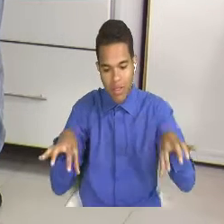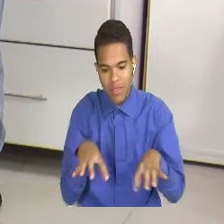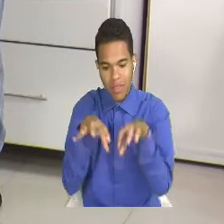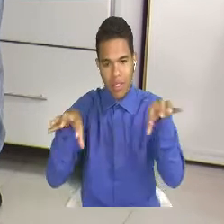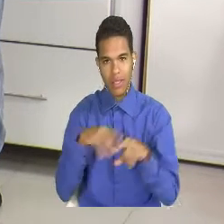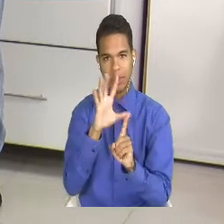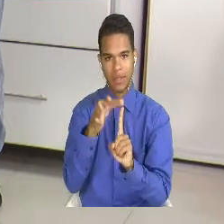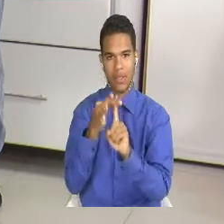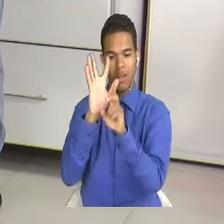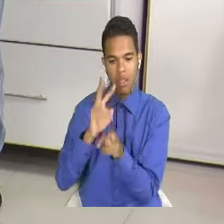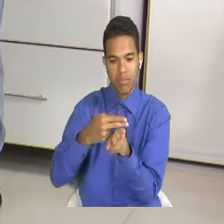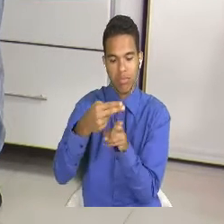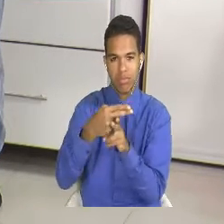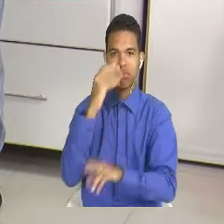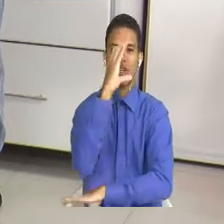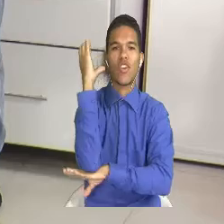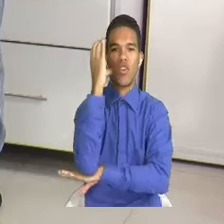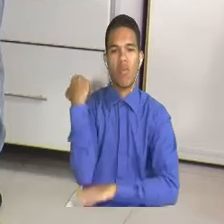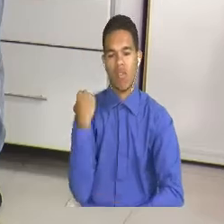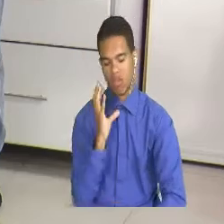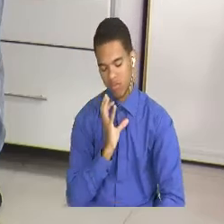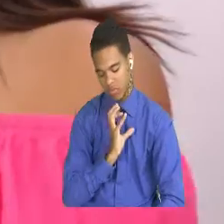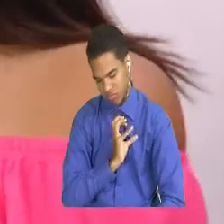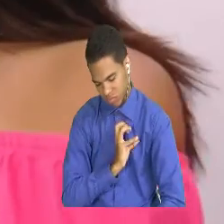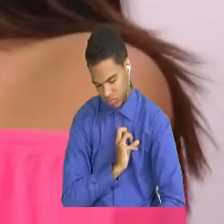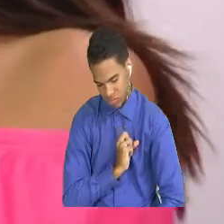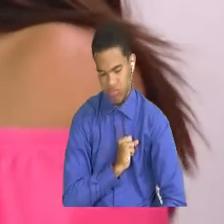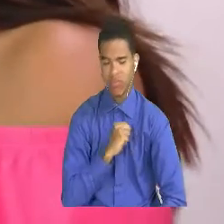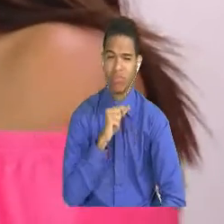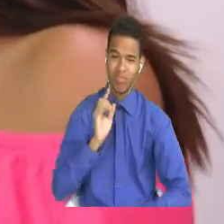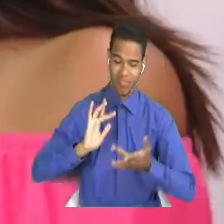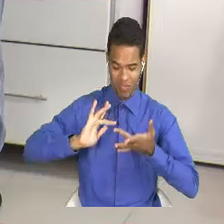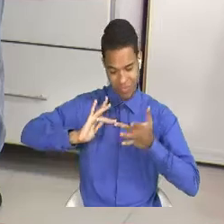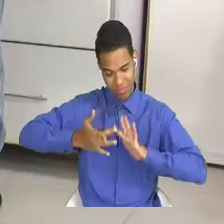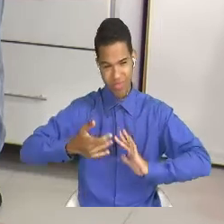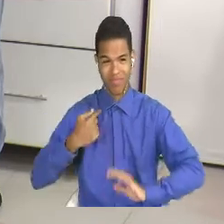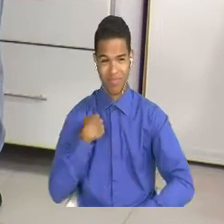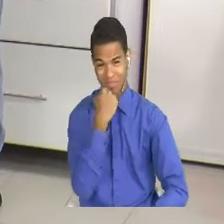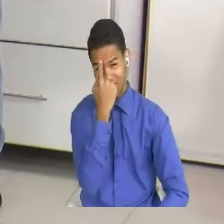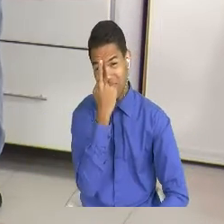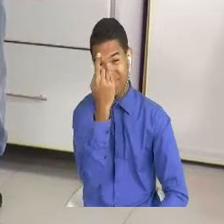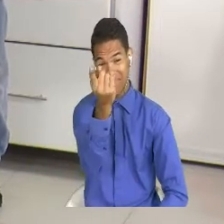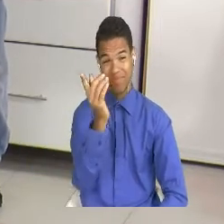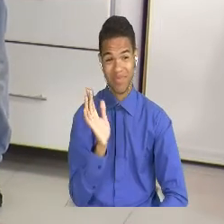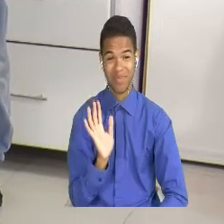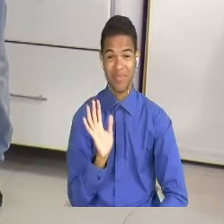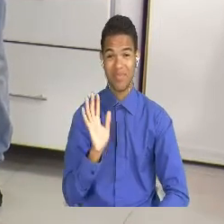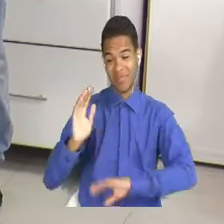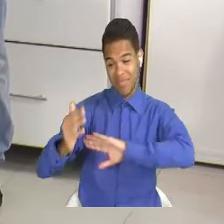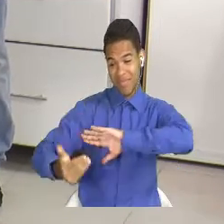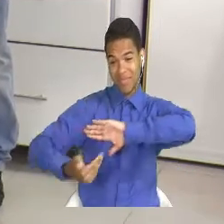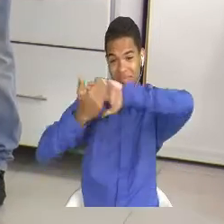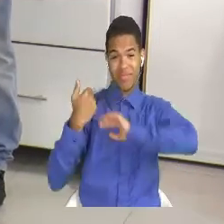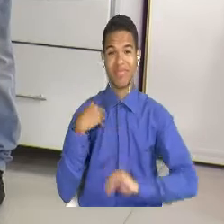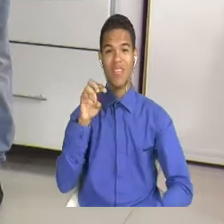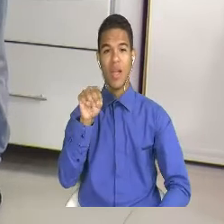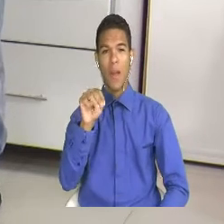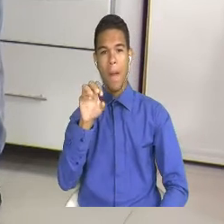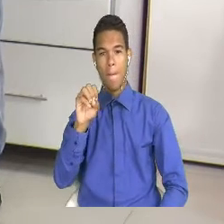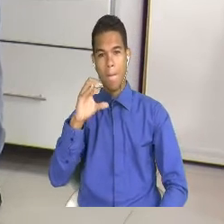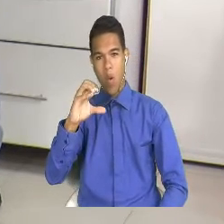toda Colombia. Colombia está de luto en estos momentos precisamente por la situación que ha afectado al departamento de Mocoa Putumayo,